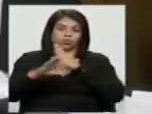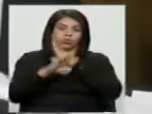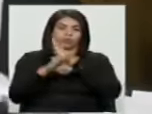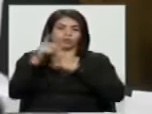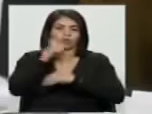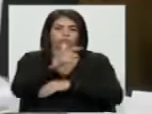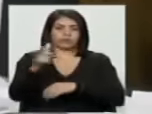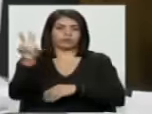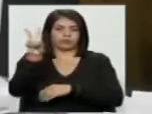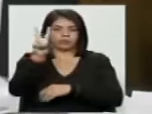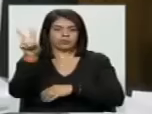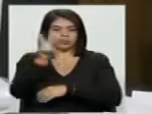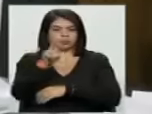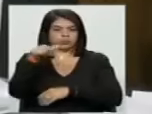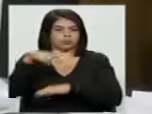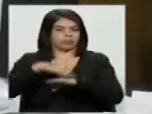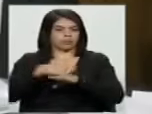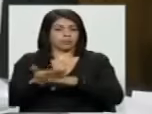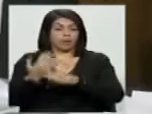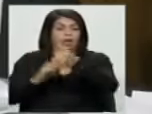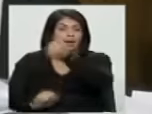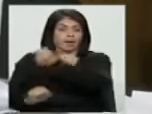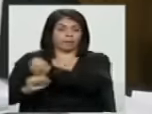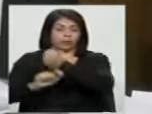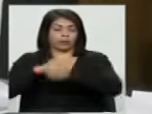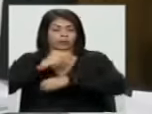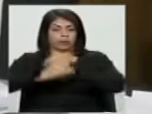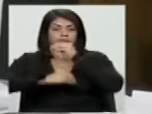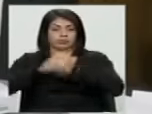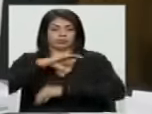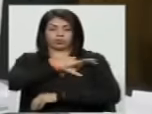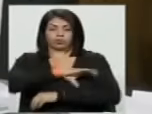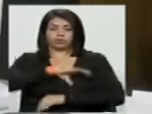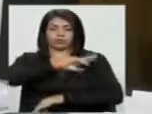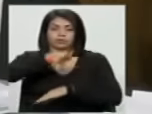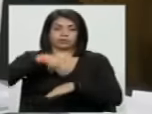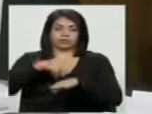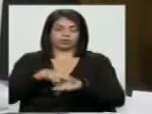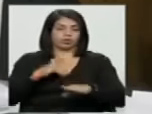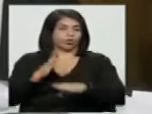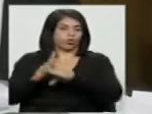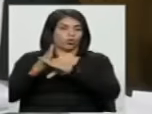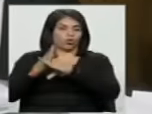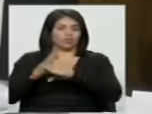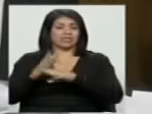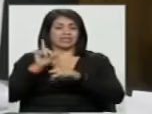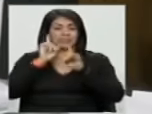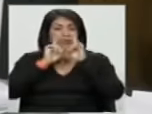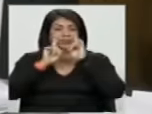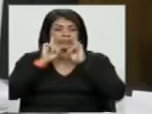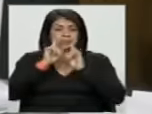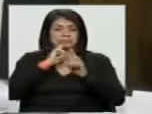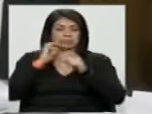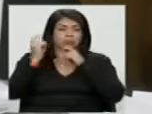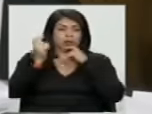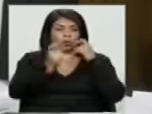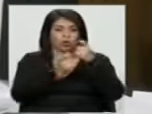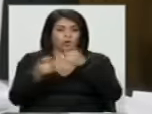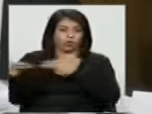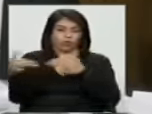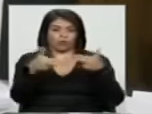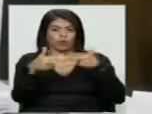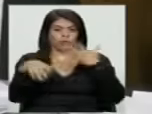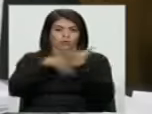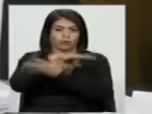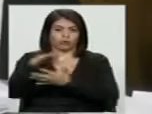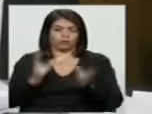del pueblo venezolano, así como respaldar la creación de una Comisión Nacional contra el Fascismo, el Odio y la Violencia,